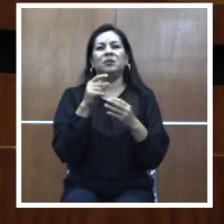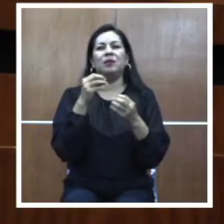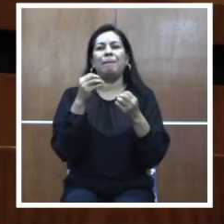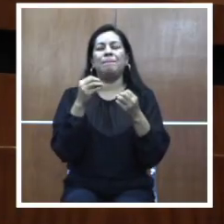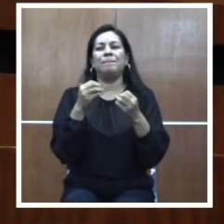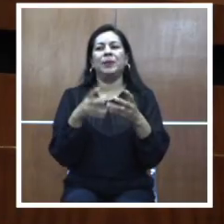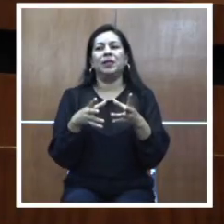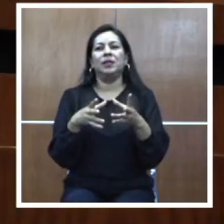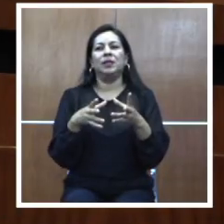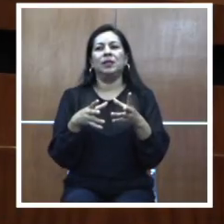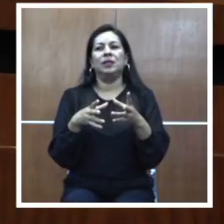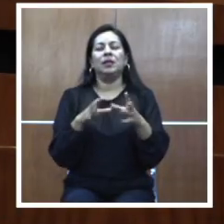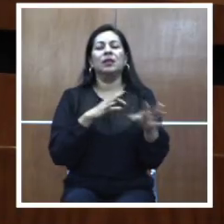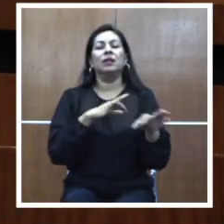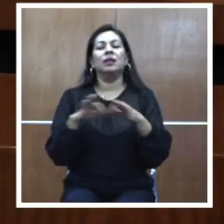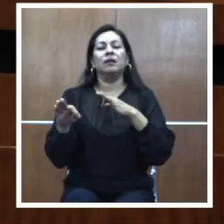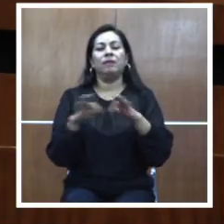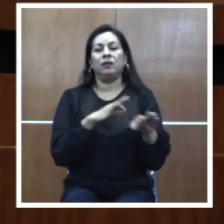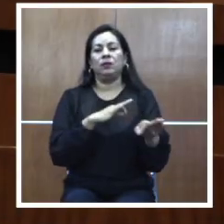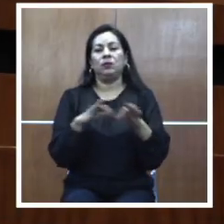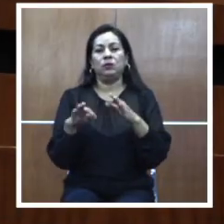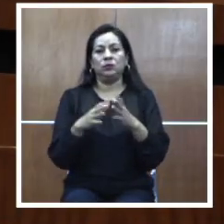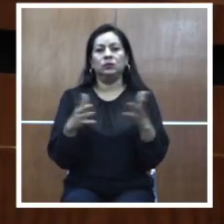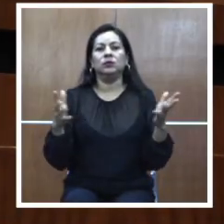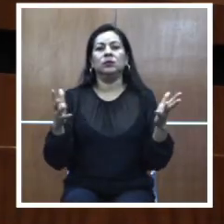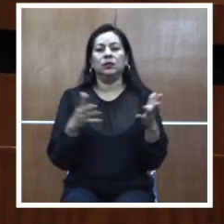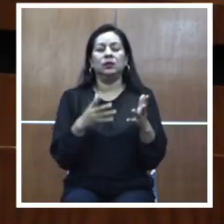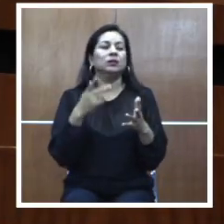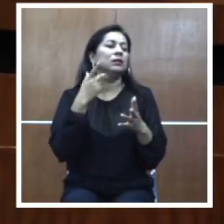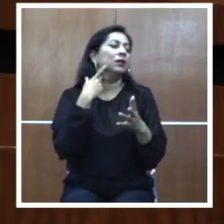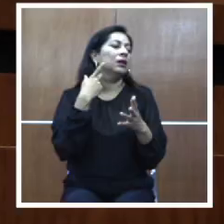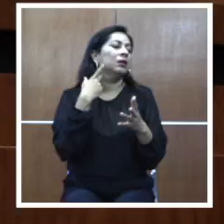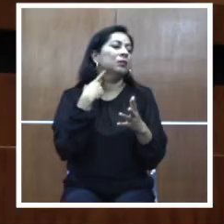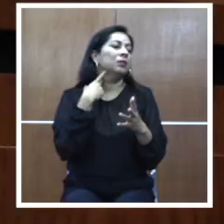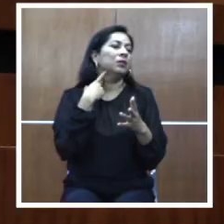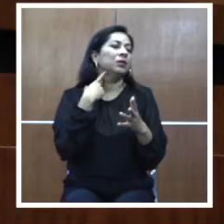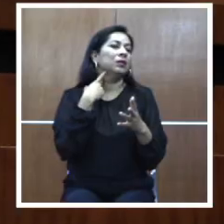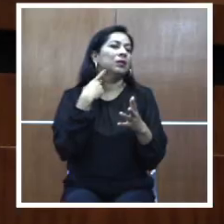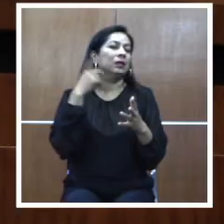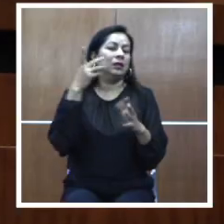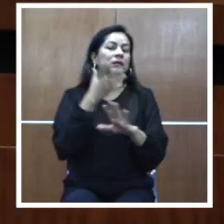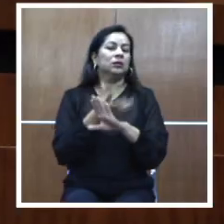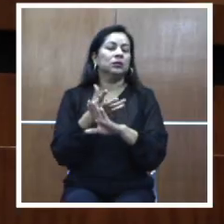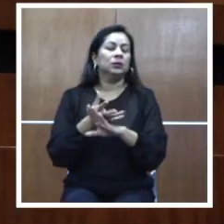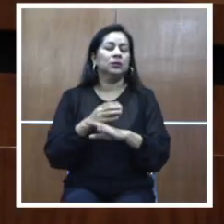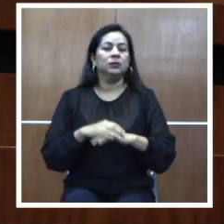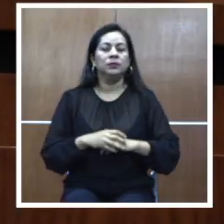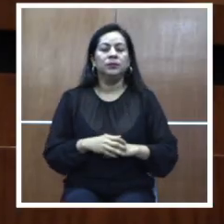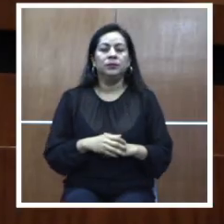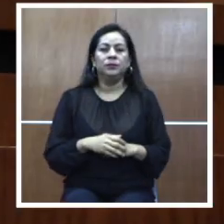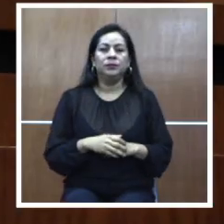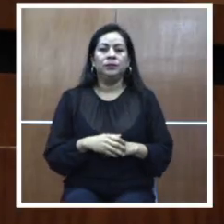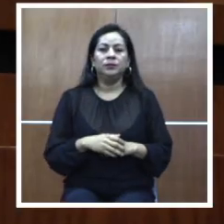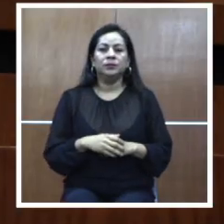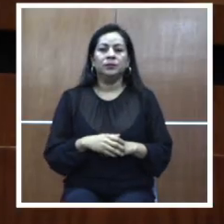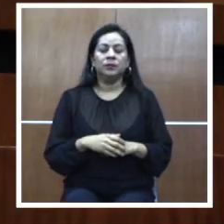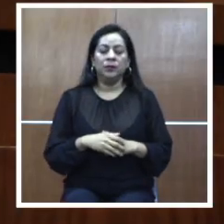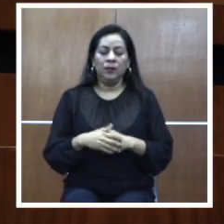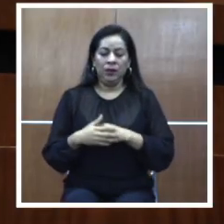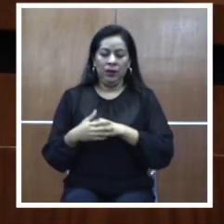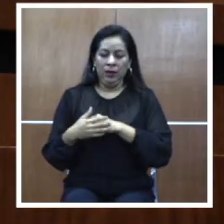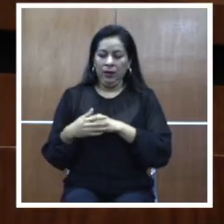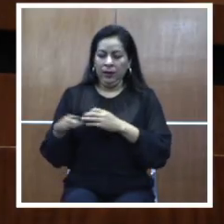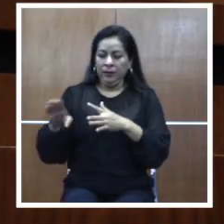pérdida de empleos que ha generado la política neoliberal en la Unión Americana. Las y